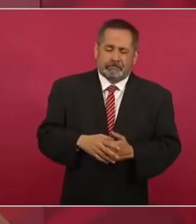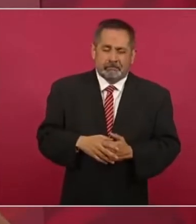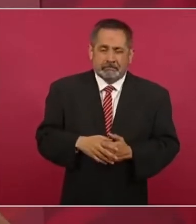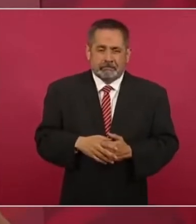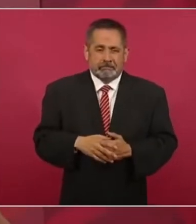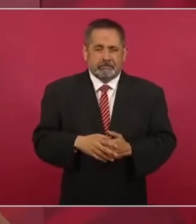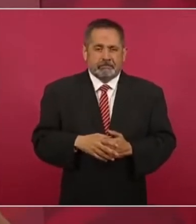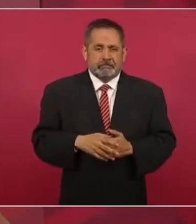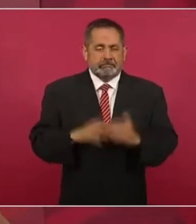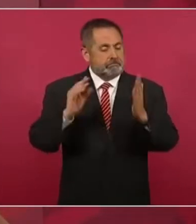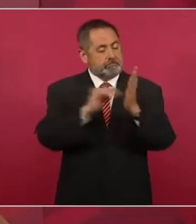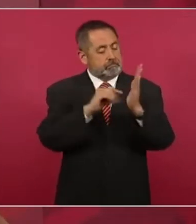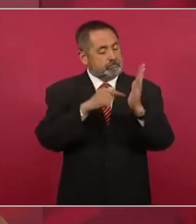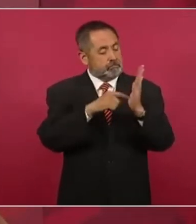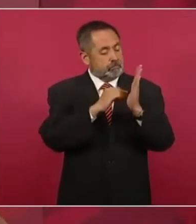tener en el currículum